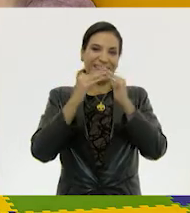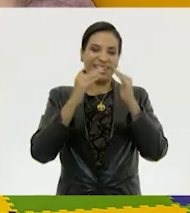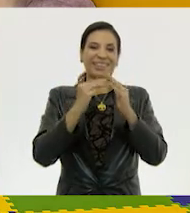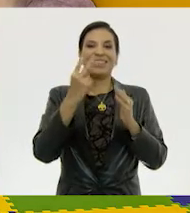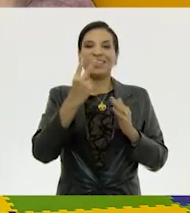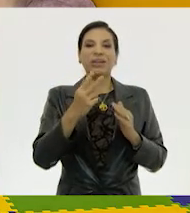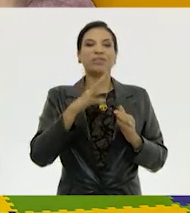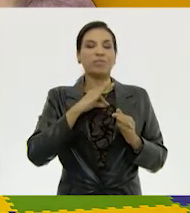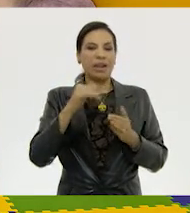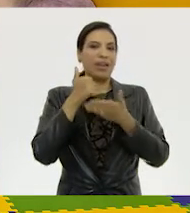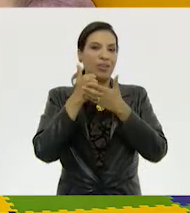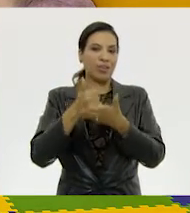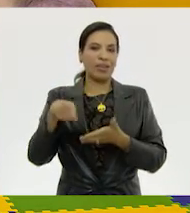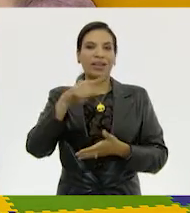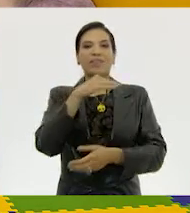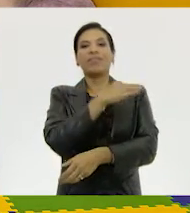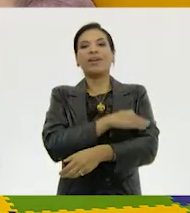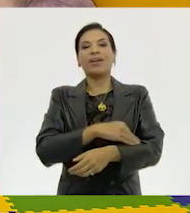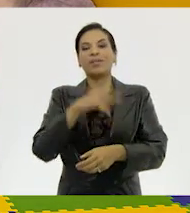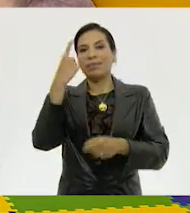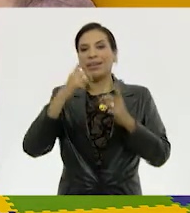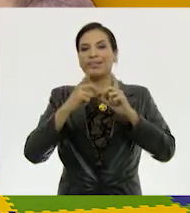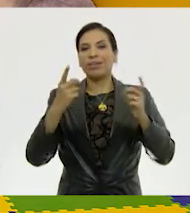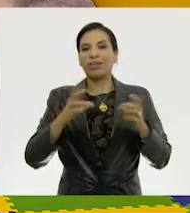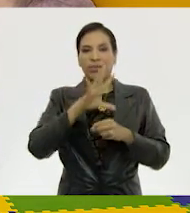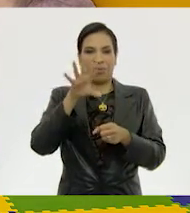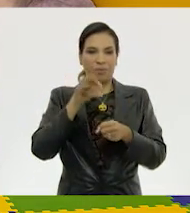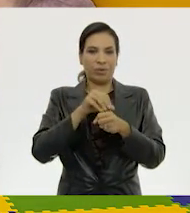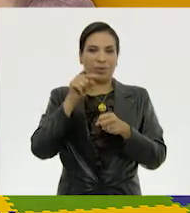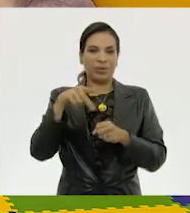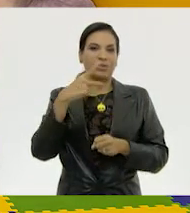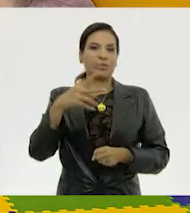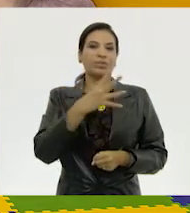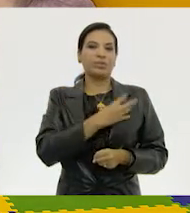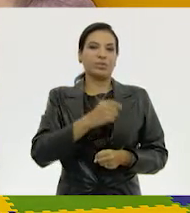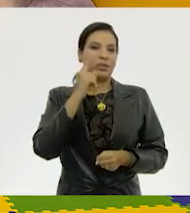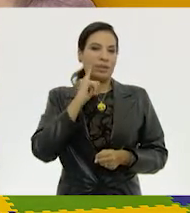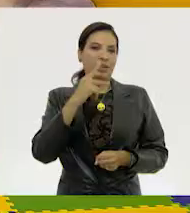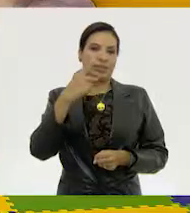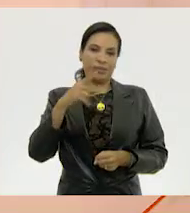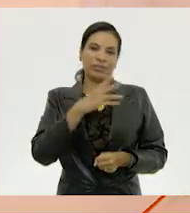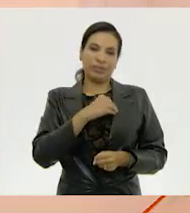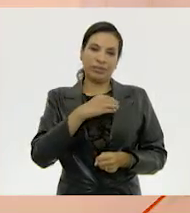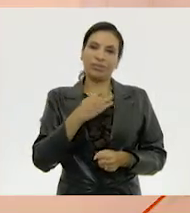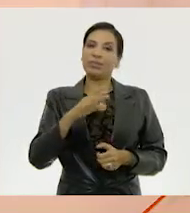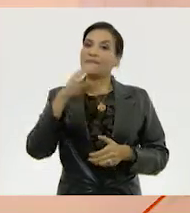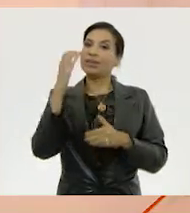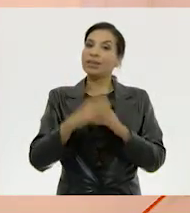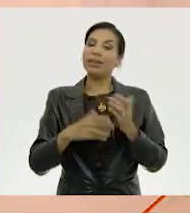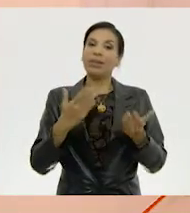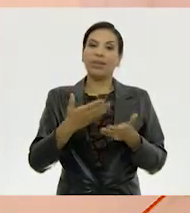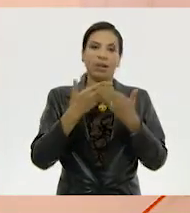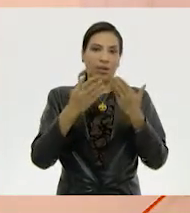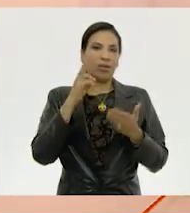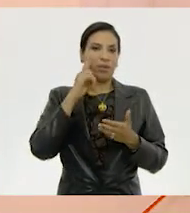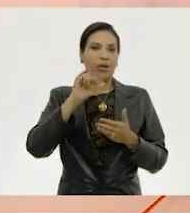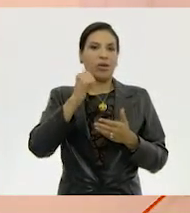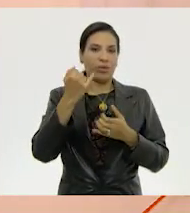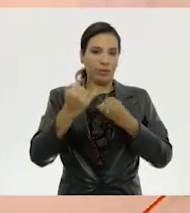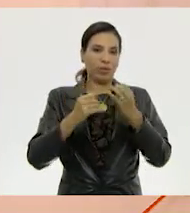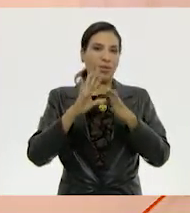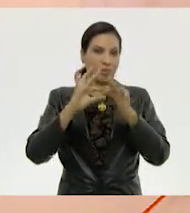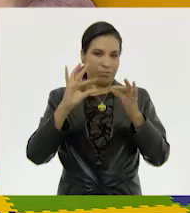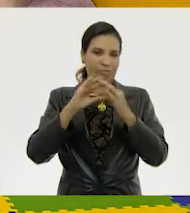2 estén ayudando a las familias en el desarrollo integral de sus hijas e hijos. Y para terminar, vamos con el siguiente